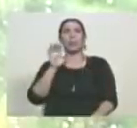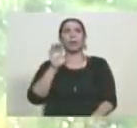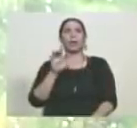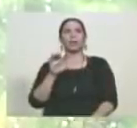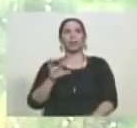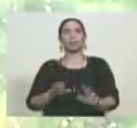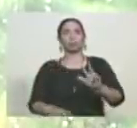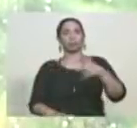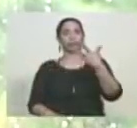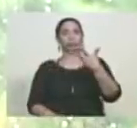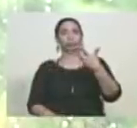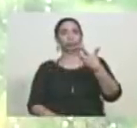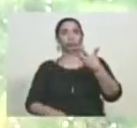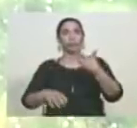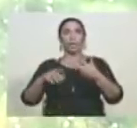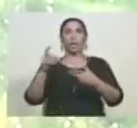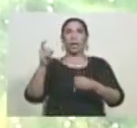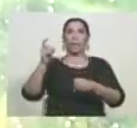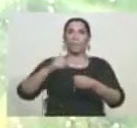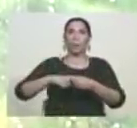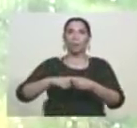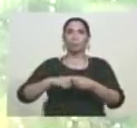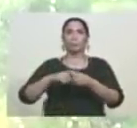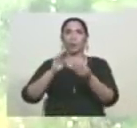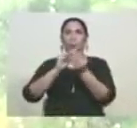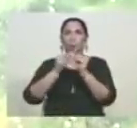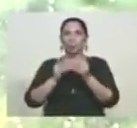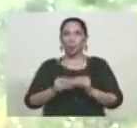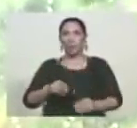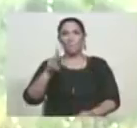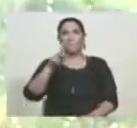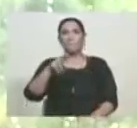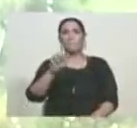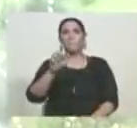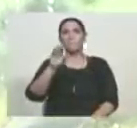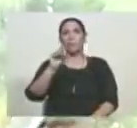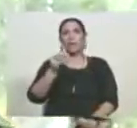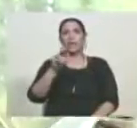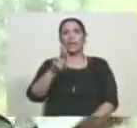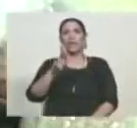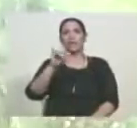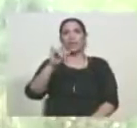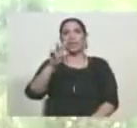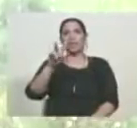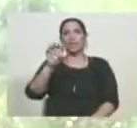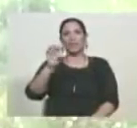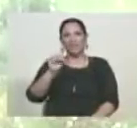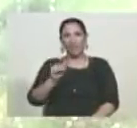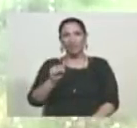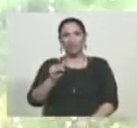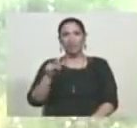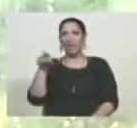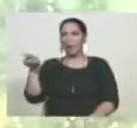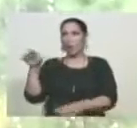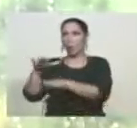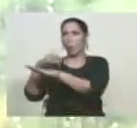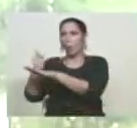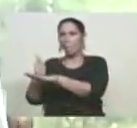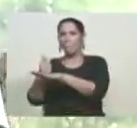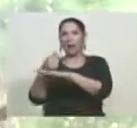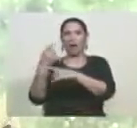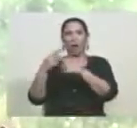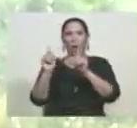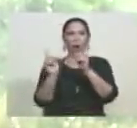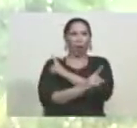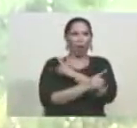tres, la intervención y reestructuración de Pequivén y Agropatria. Y lo decimos porque uno le echa la culpa al otro. Y entonces uno